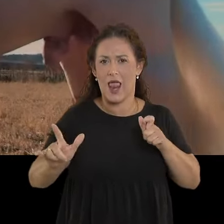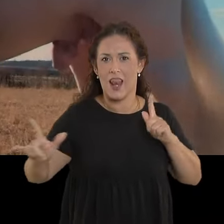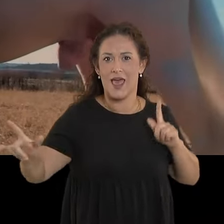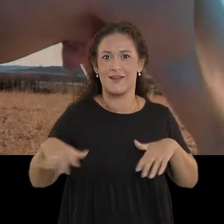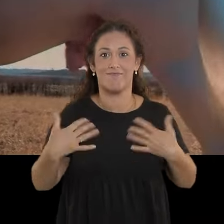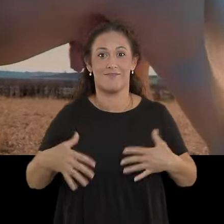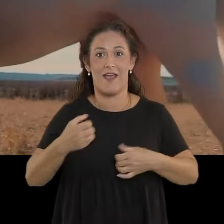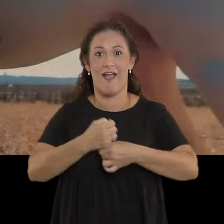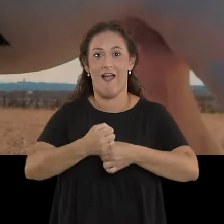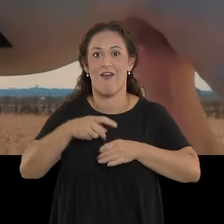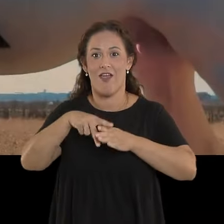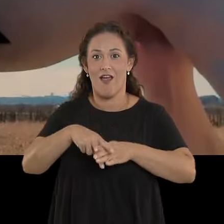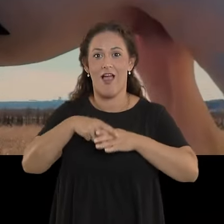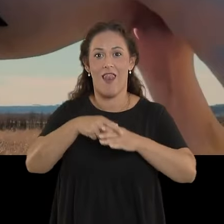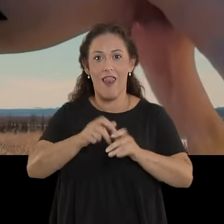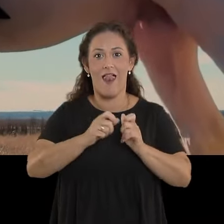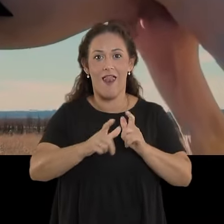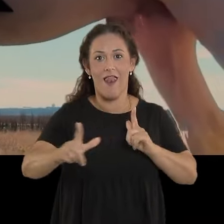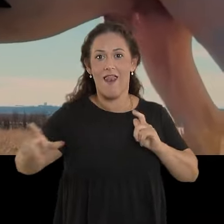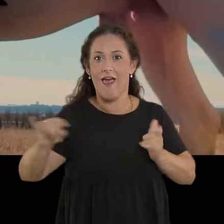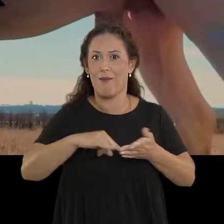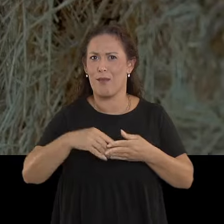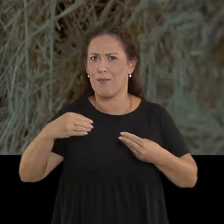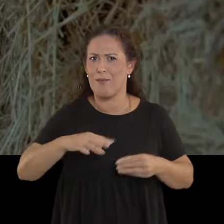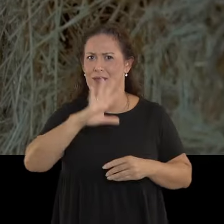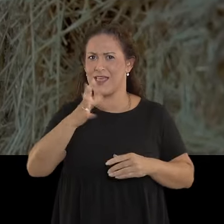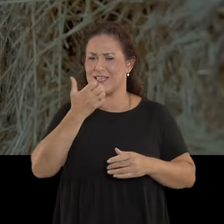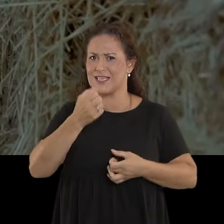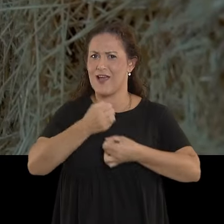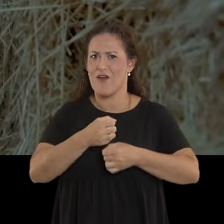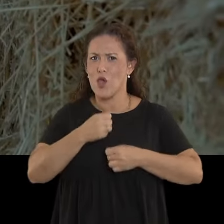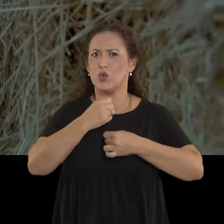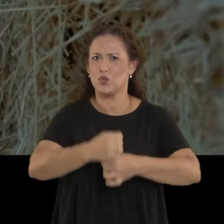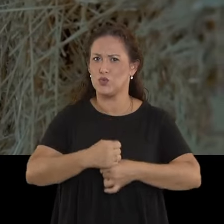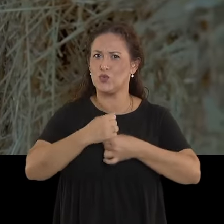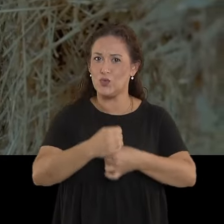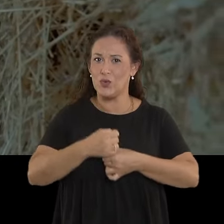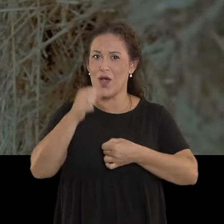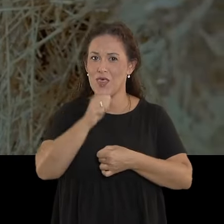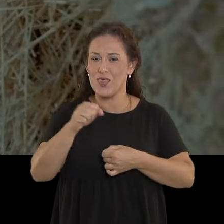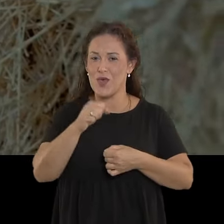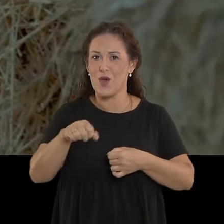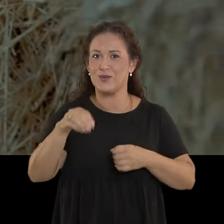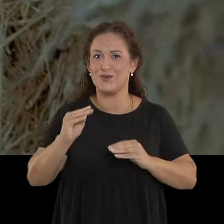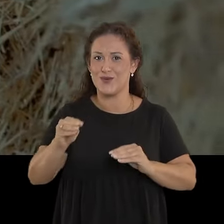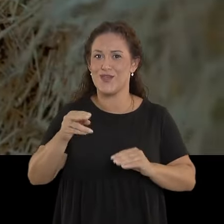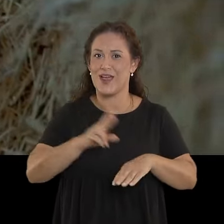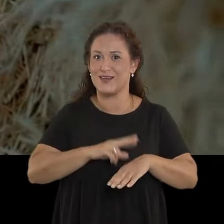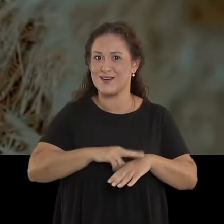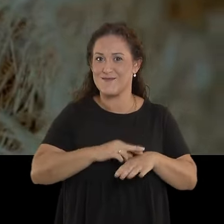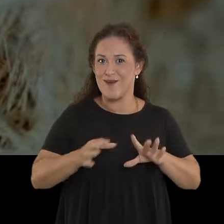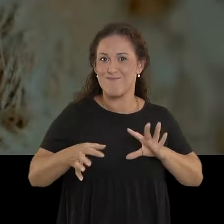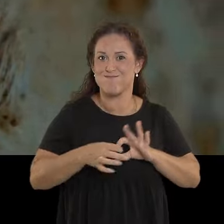lejos. Cabalgar hacia el horizonte parece un buen plan, y más aún si vamos galopando al ritmo del último single del sevillano.